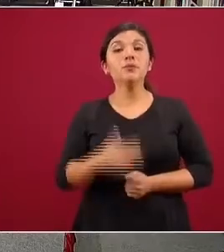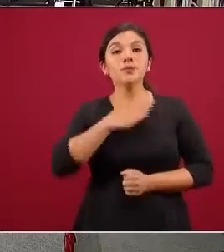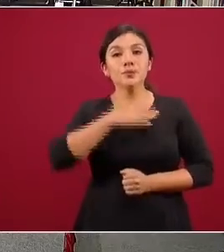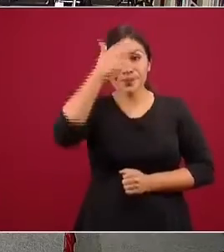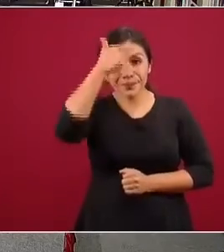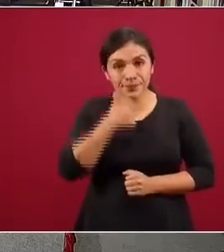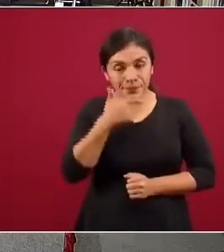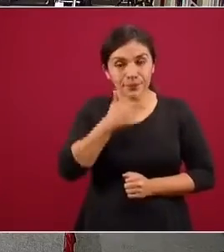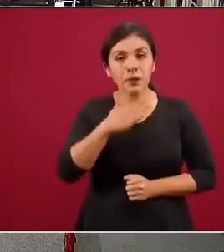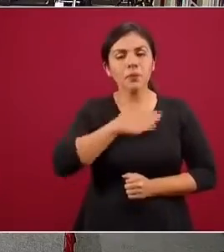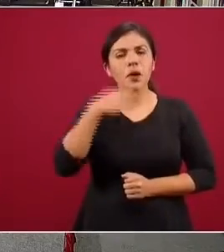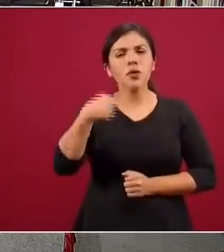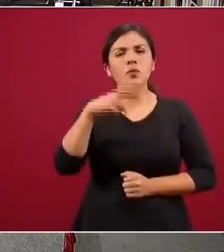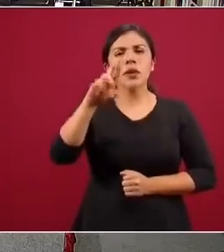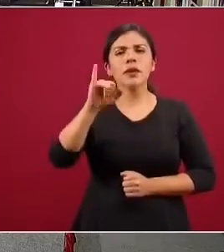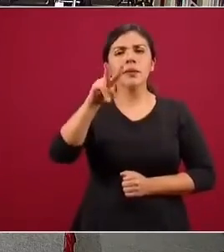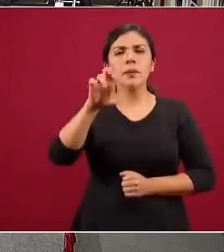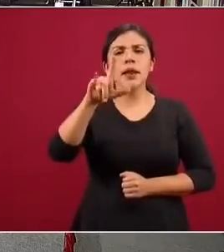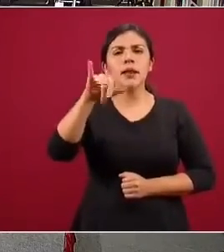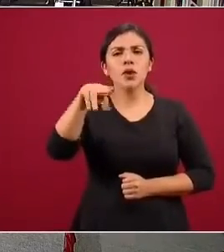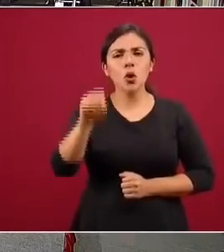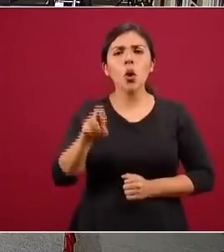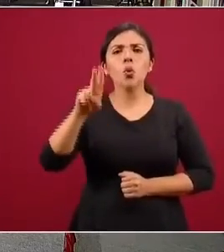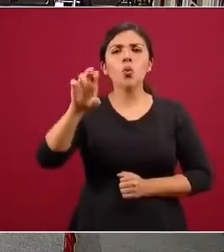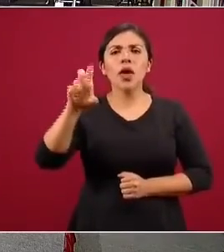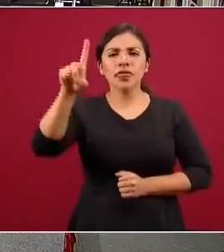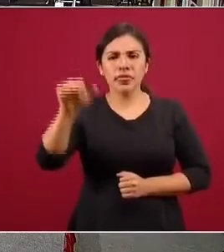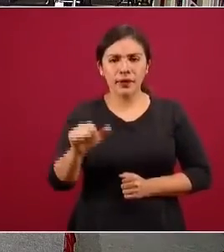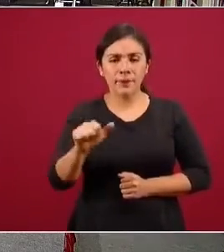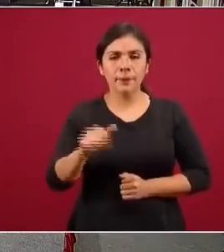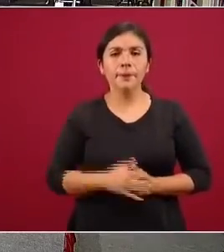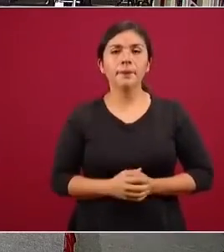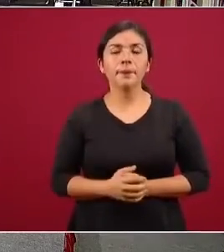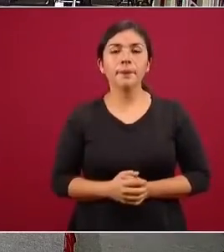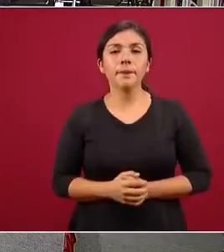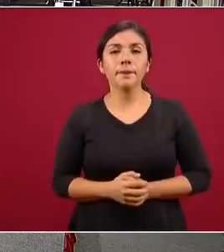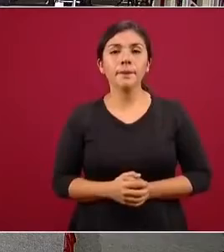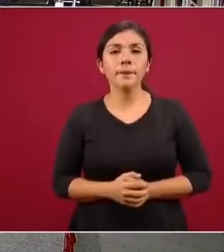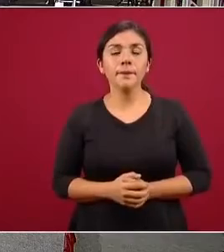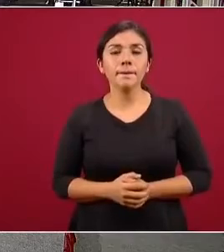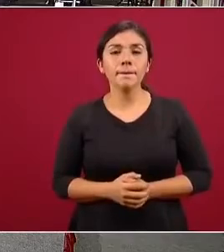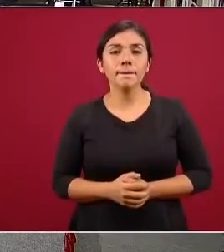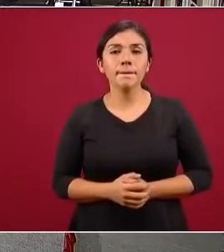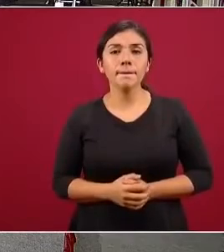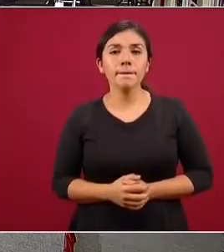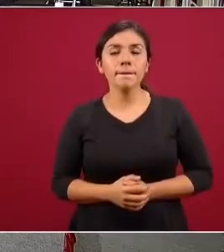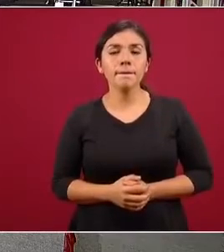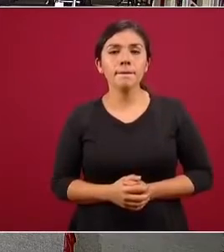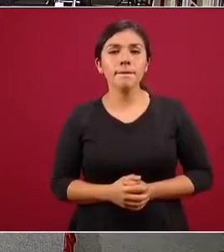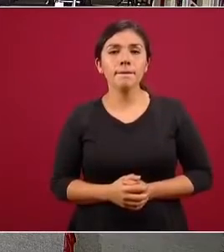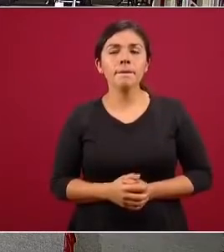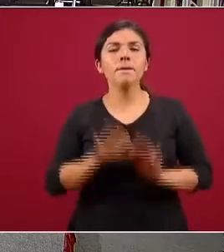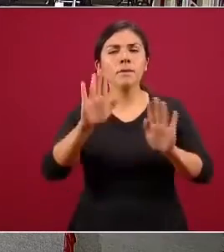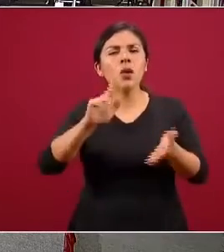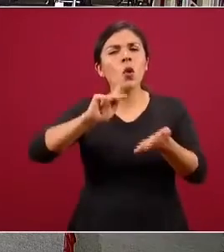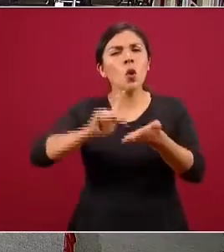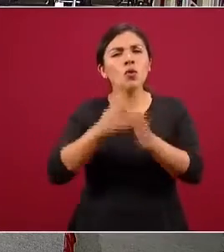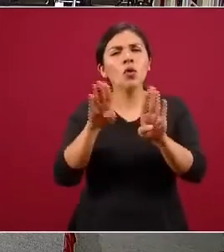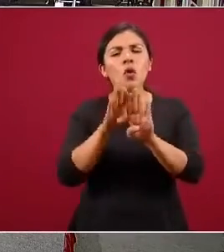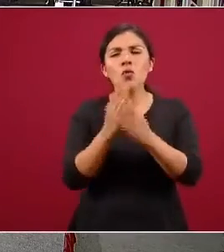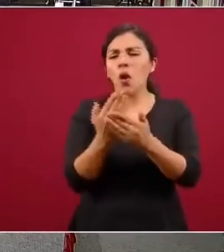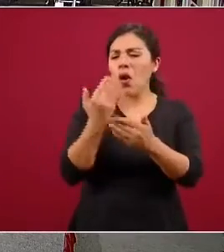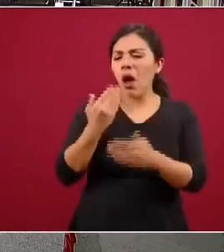Buenas noches. Rivelino Rueda, del portal digital reversos.mx. Retomando un poco lo que se hablaba el jueves